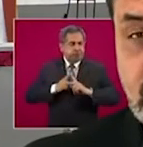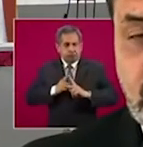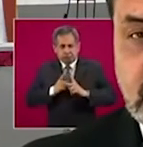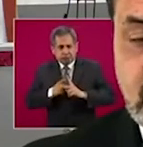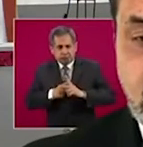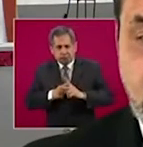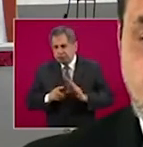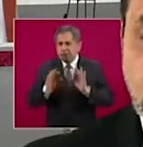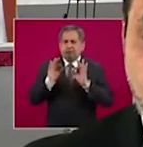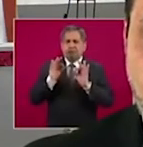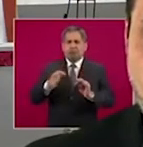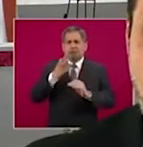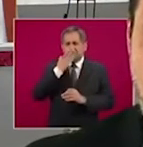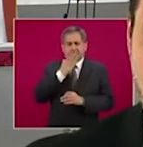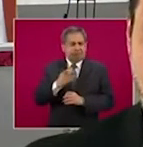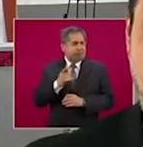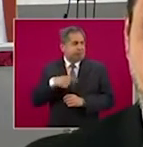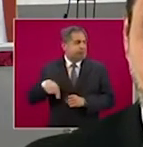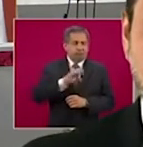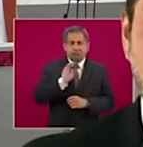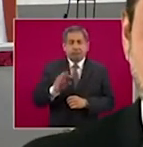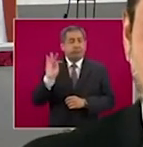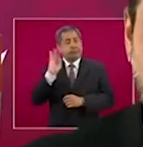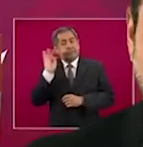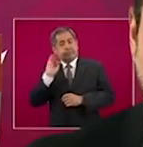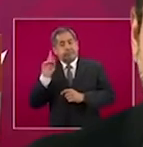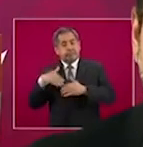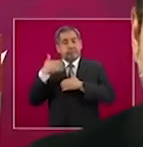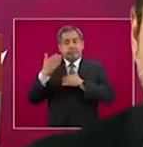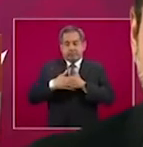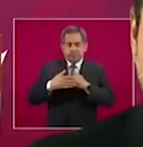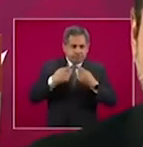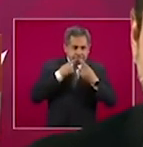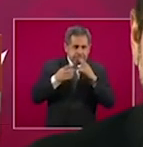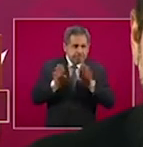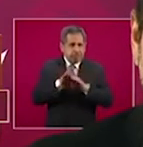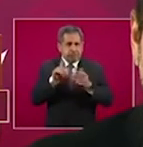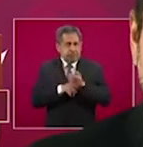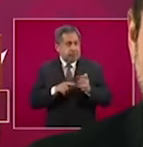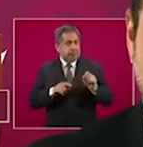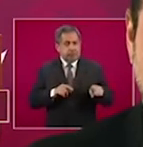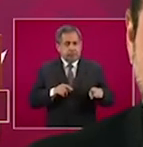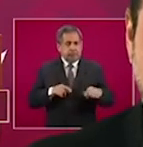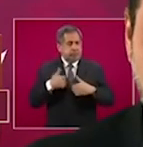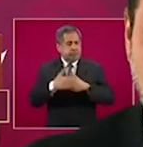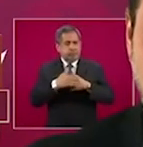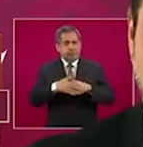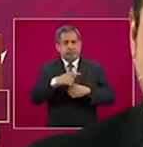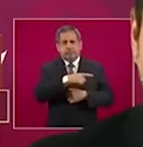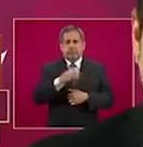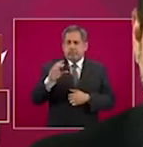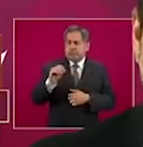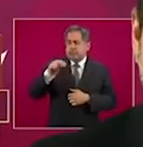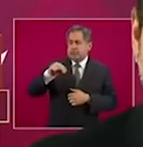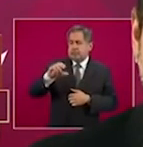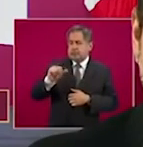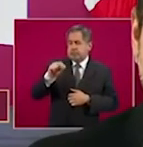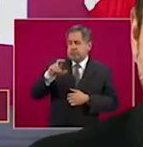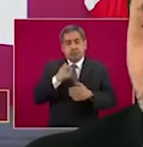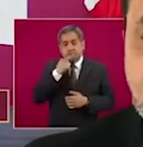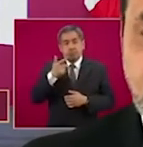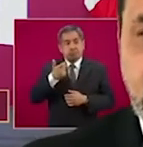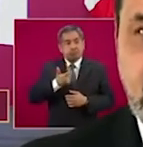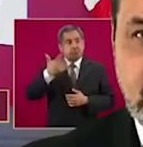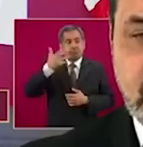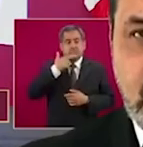hubo sectores, dijo, que no se pudieron sumar porque sus aforos estaban restringidos por la contingencia, como son los espectáculos y el